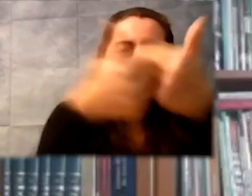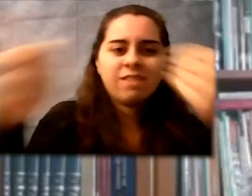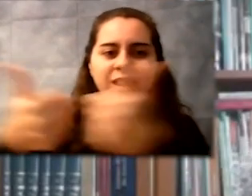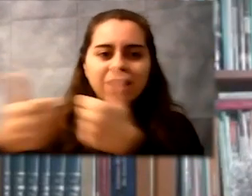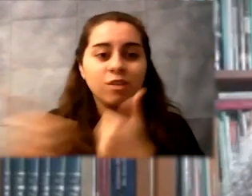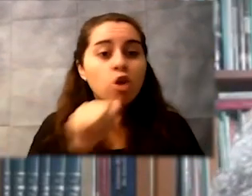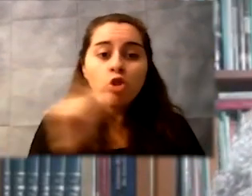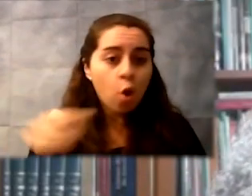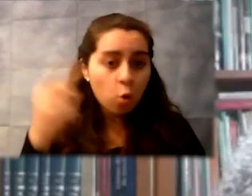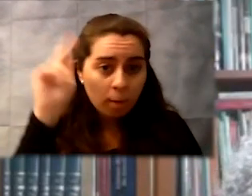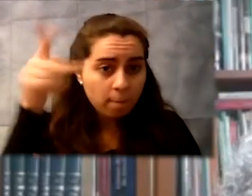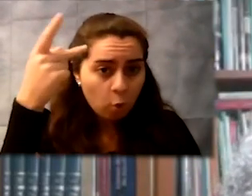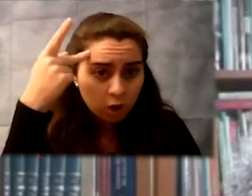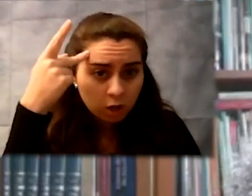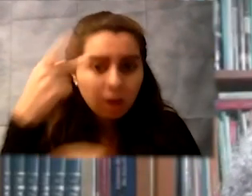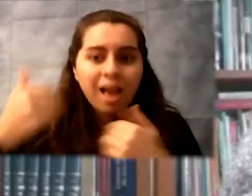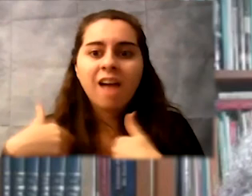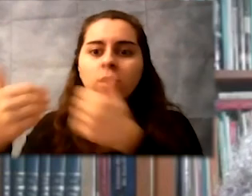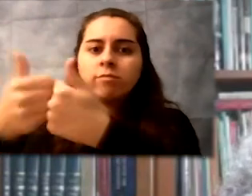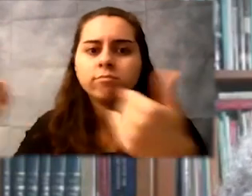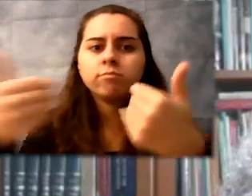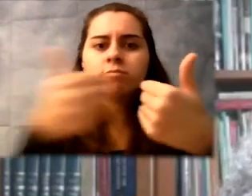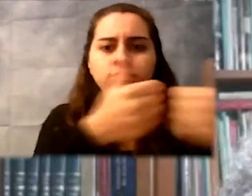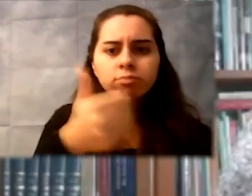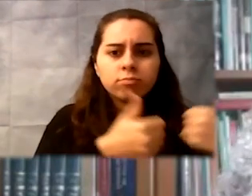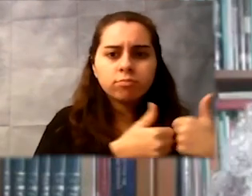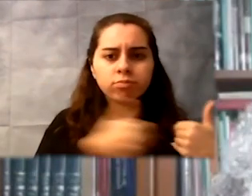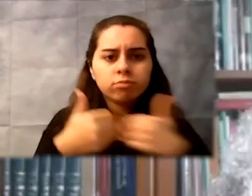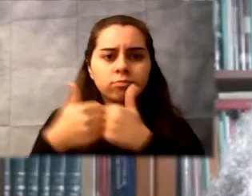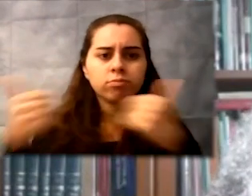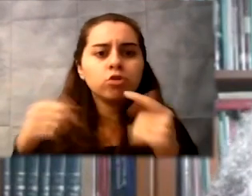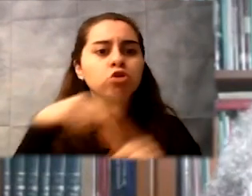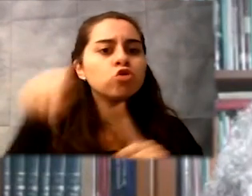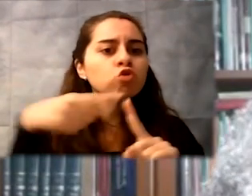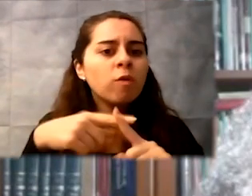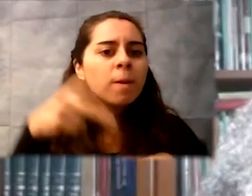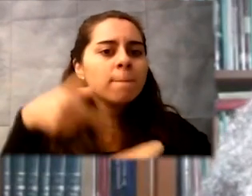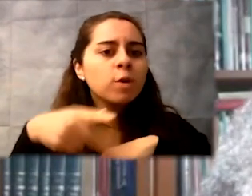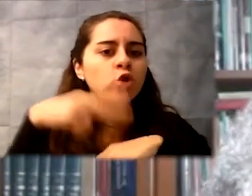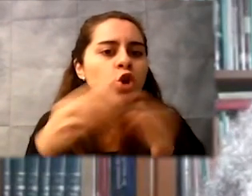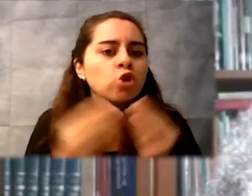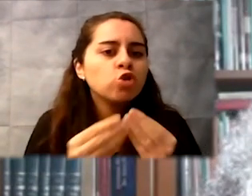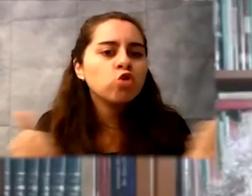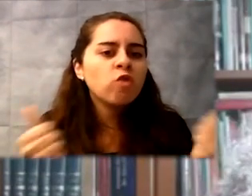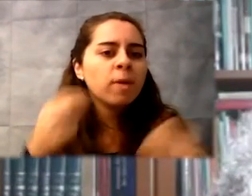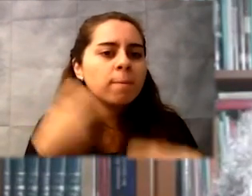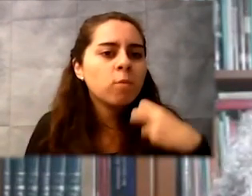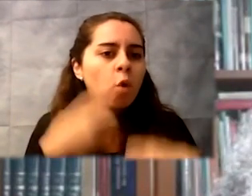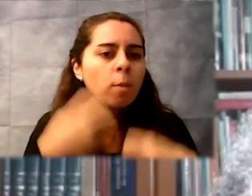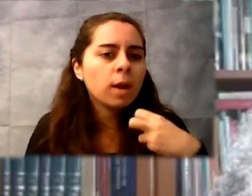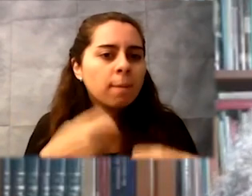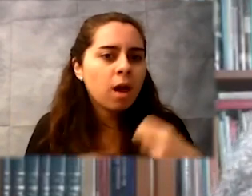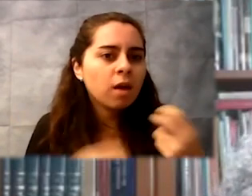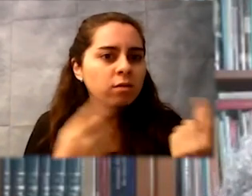partidos, se han dividido solo en torno al tema de resolver el problema del estatus. Como si resolver el problema del estatus realmente resolviera